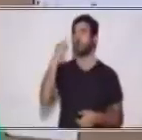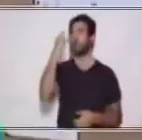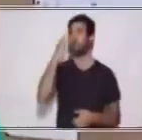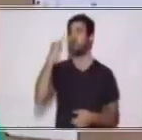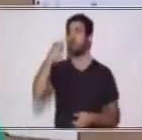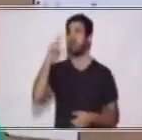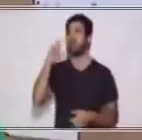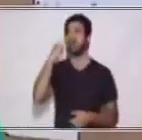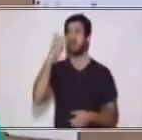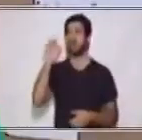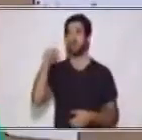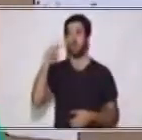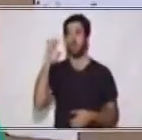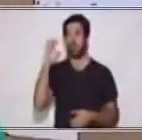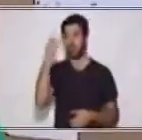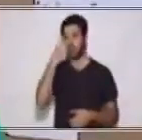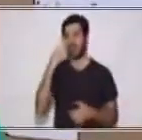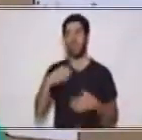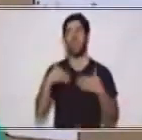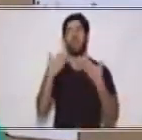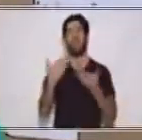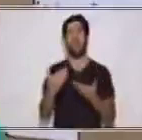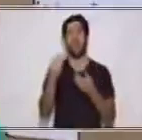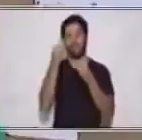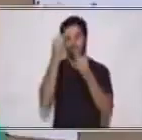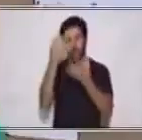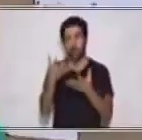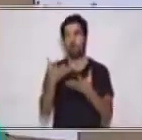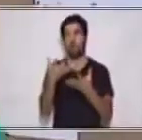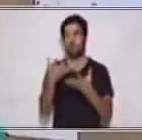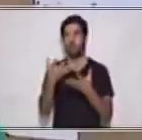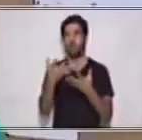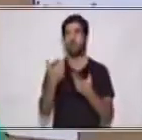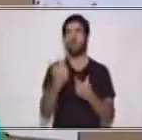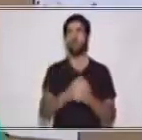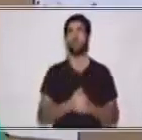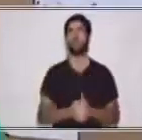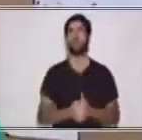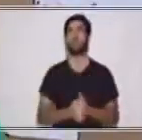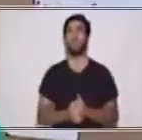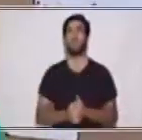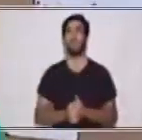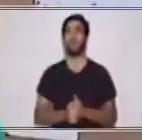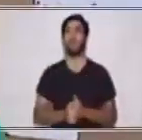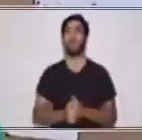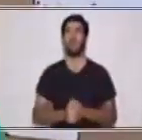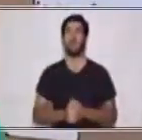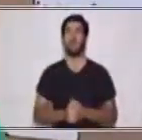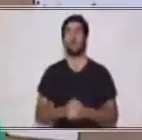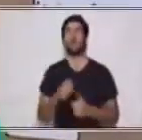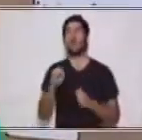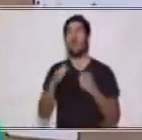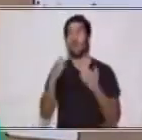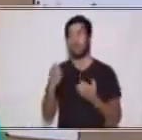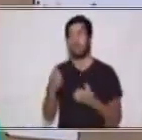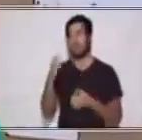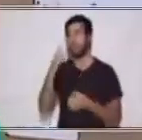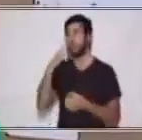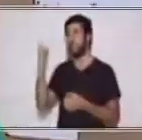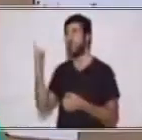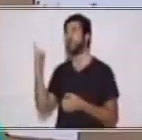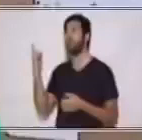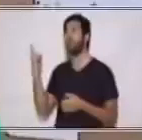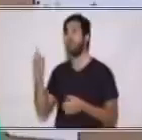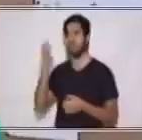una información acerca de una realidad, de un punto de vista, y estos 3 elementos